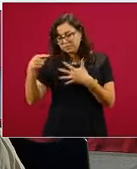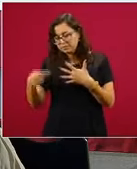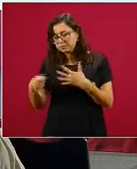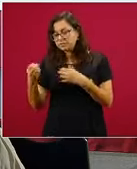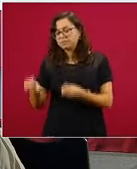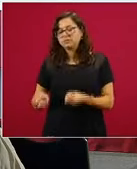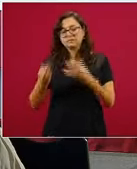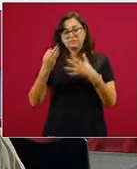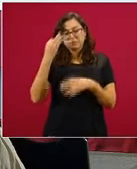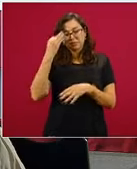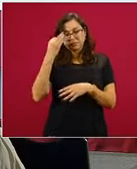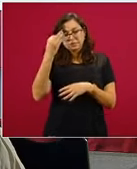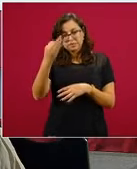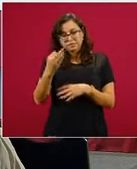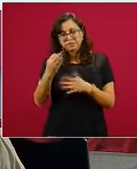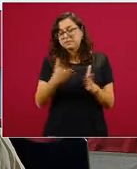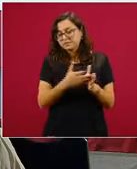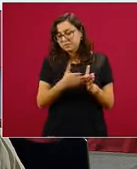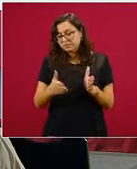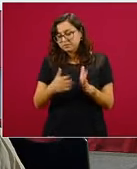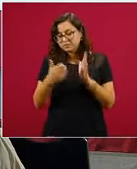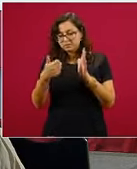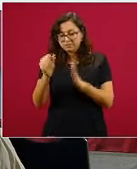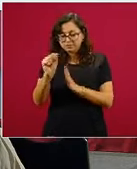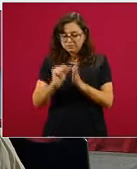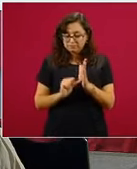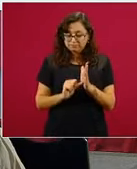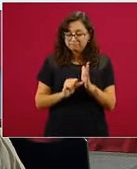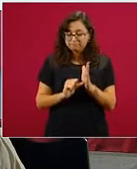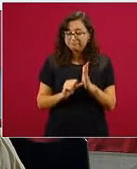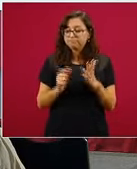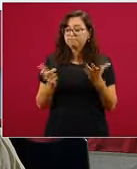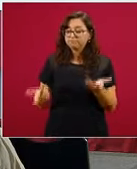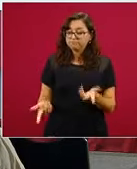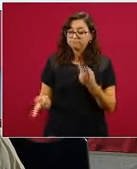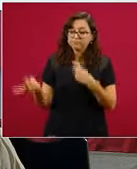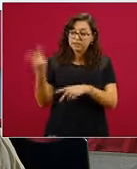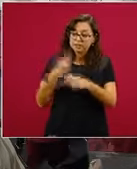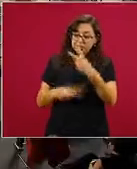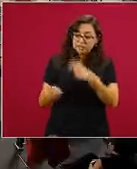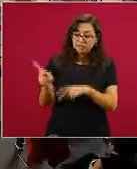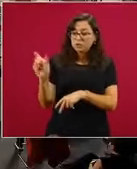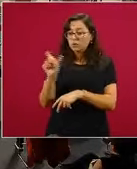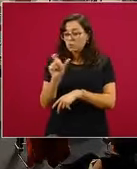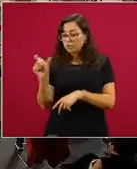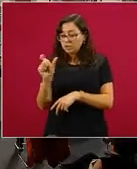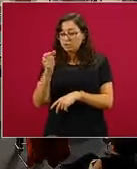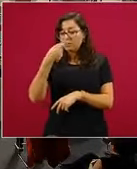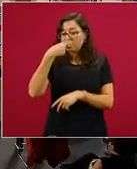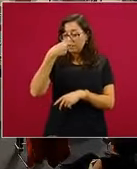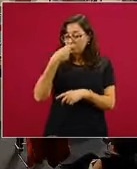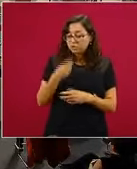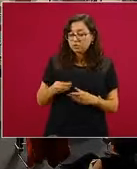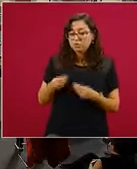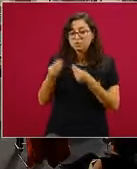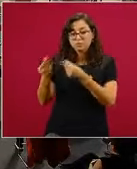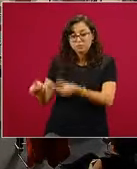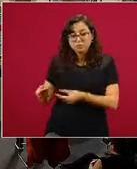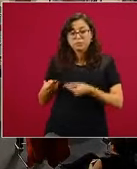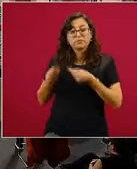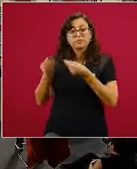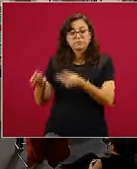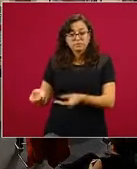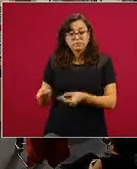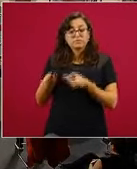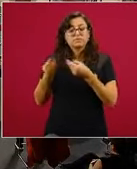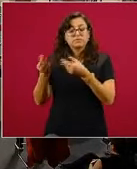durar el tratamiento? Mínimo 6 meses. ¿Cómo tiene que venir? ¿Cómo se realiza la administración? Porque eso es bien importante. Se